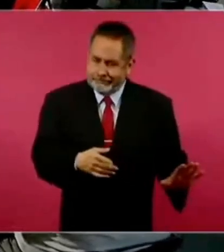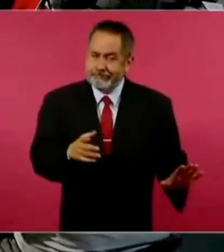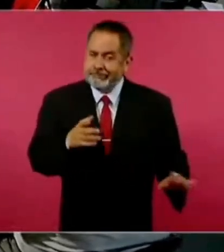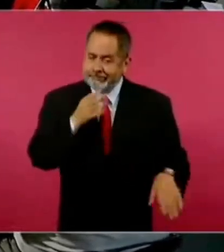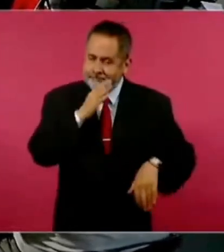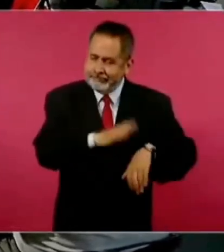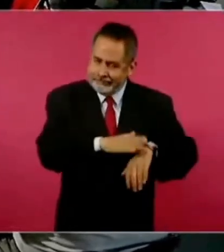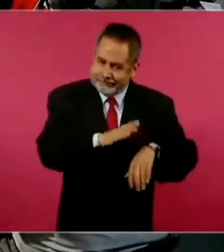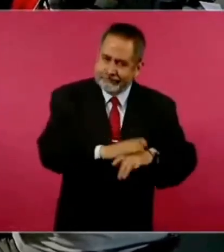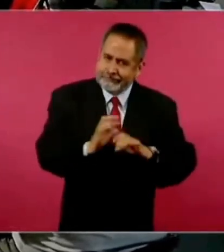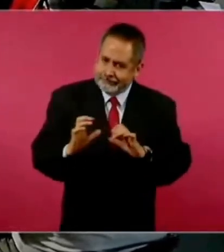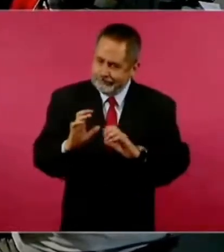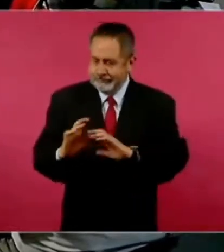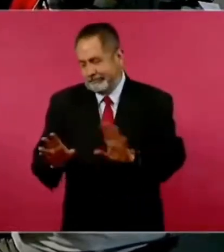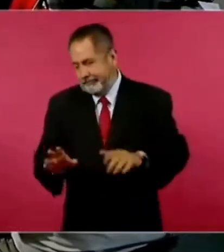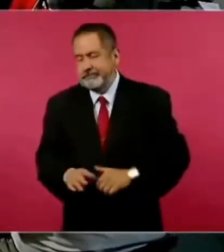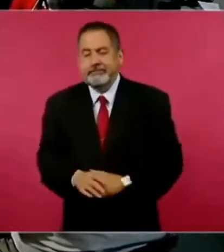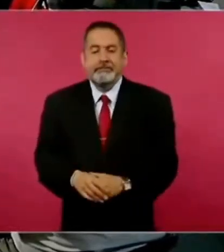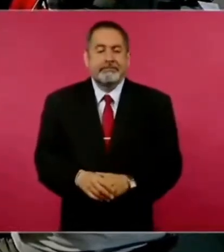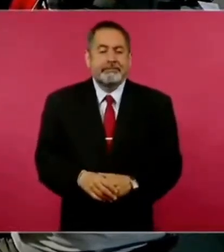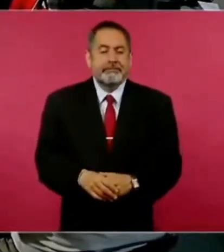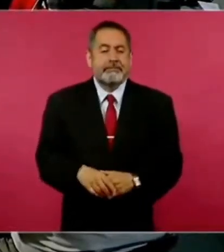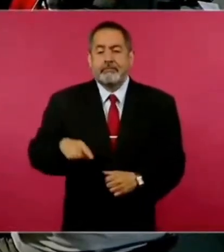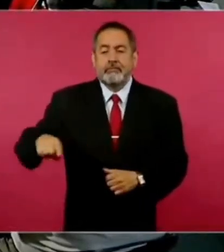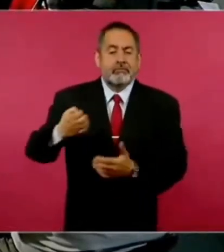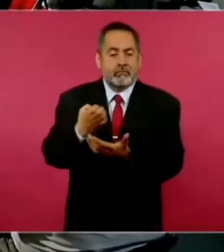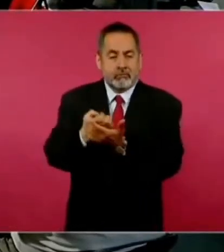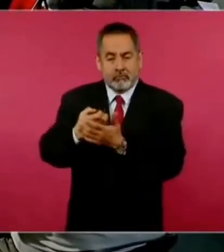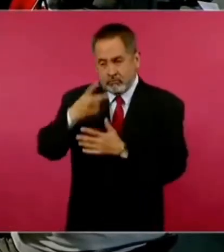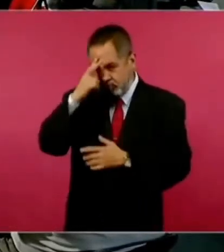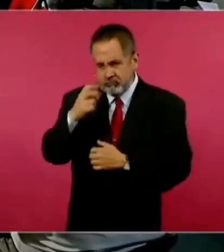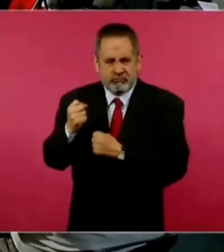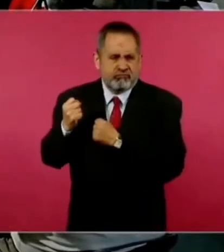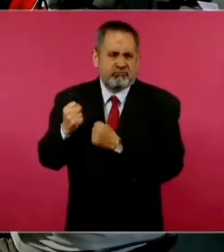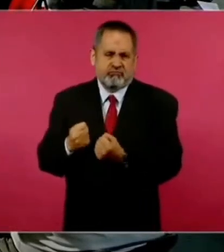O sea, la economía de México está muy fuerte.